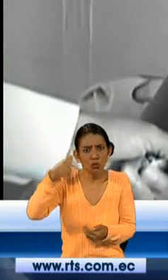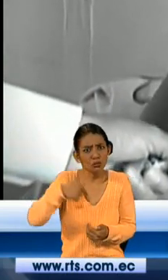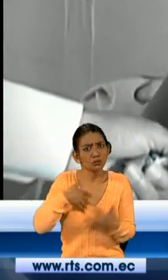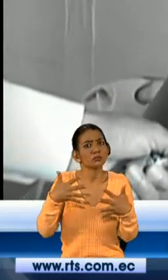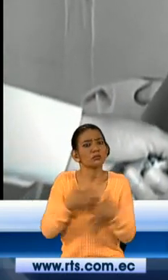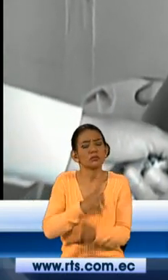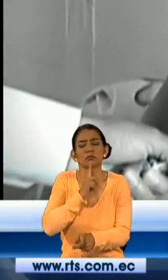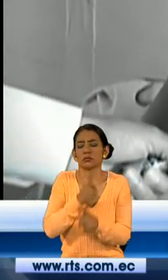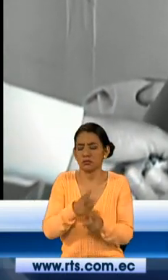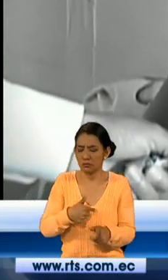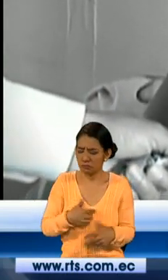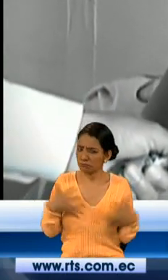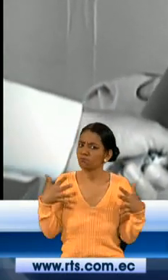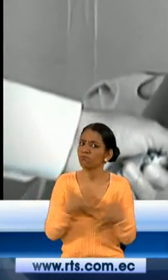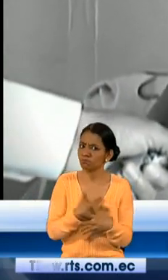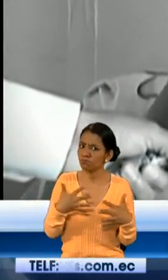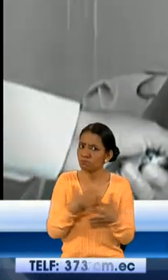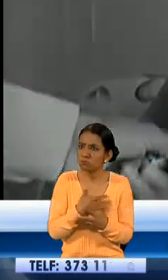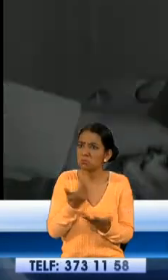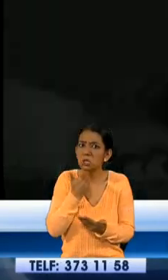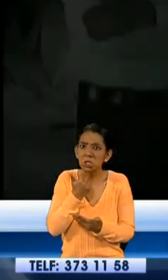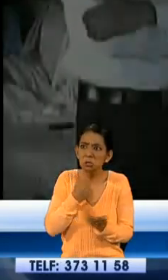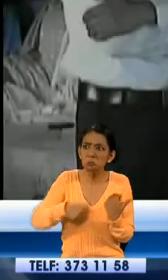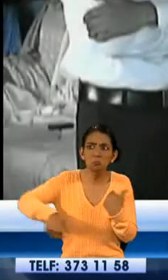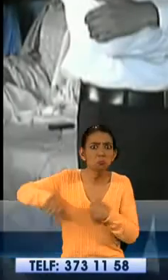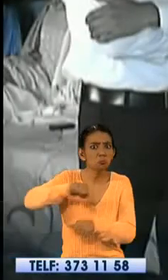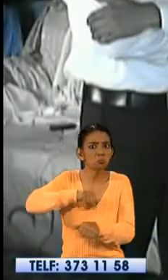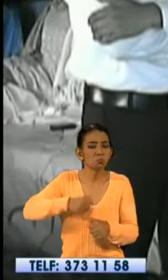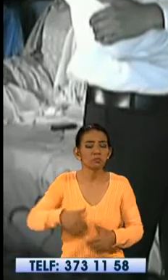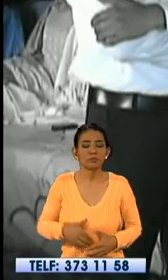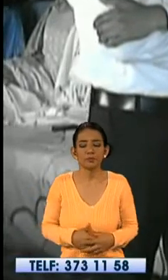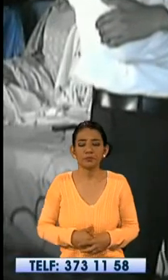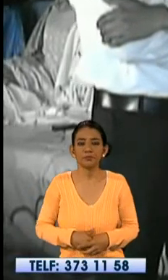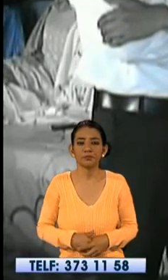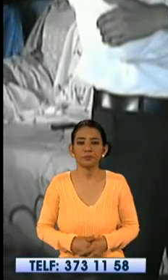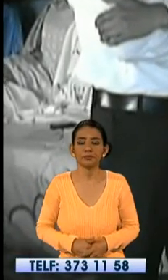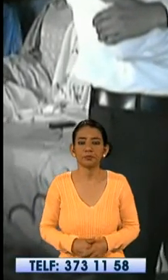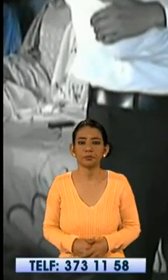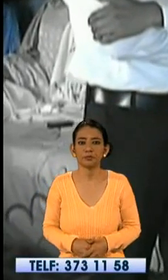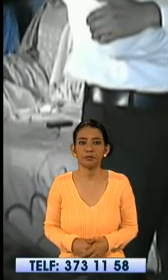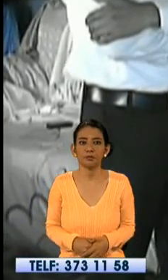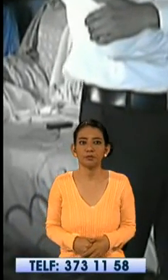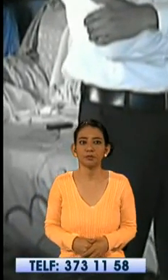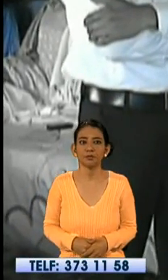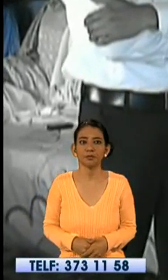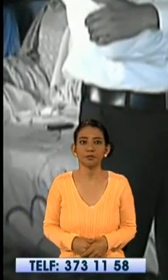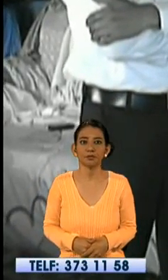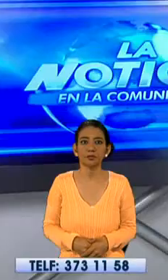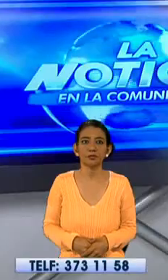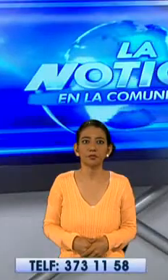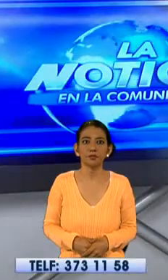Ahorita yo sí tengo miedo, me vayan a hacer algo. Informó José Morales.